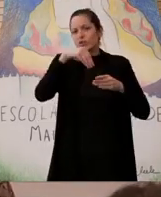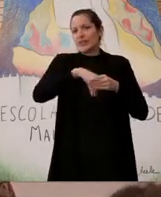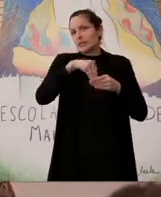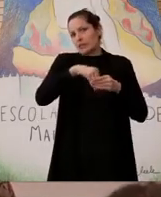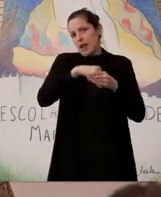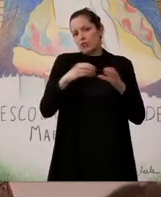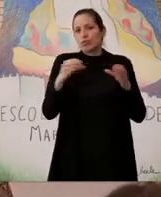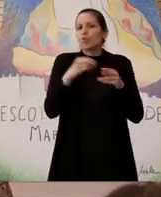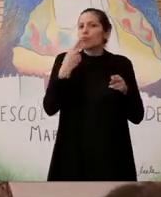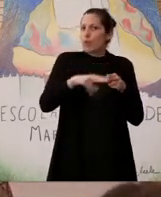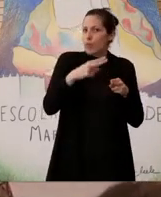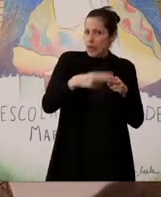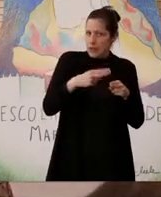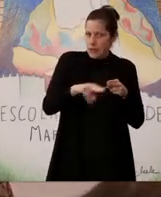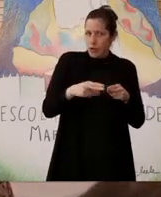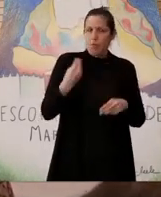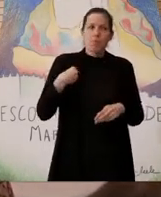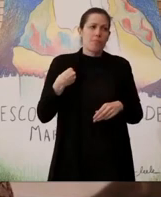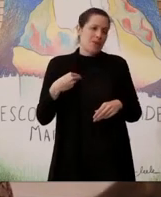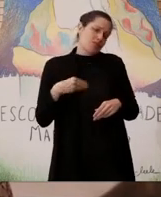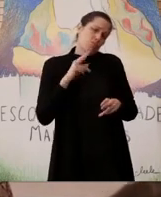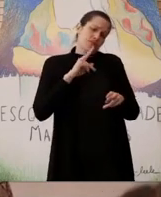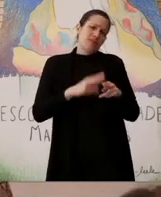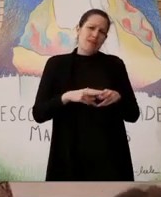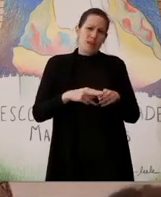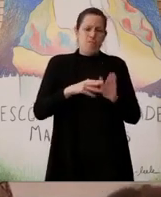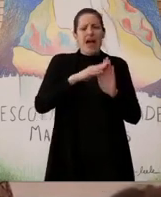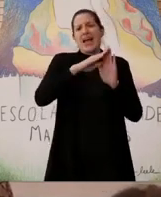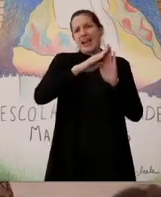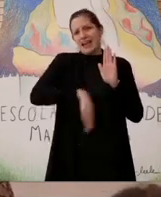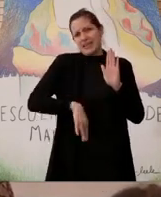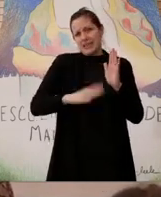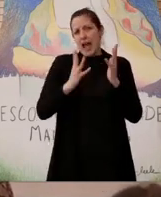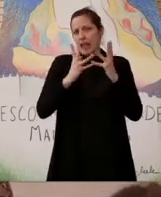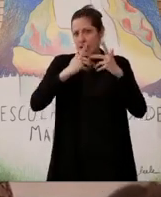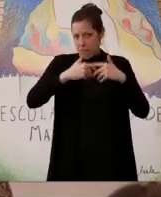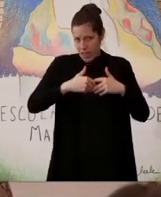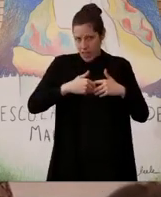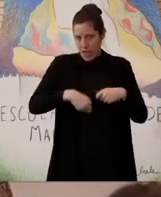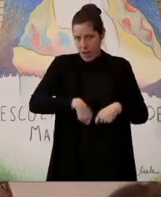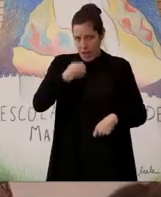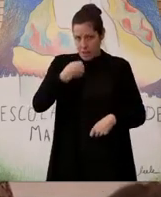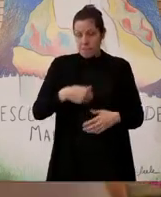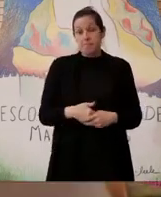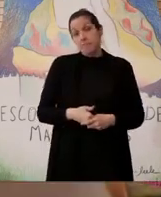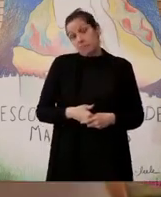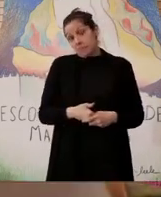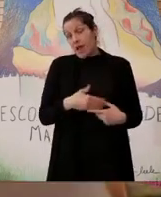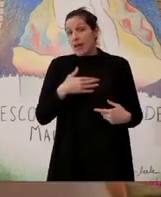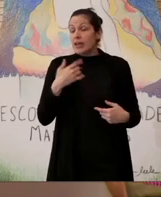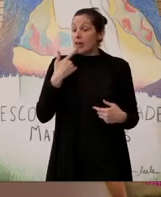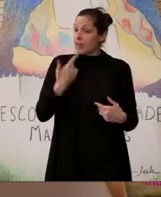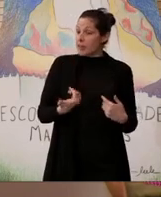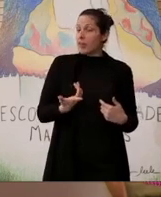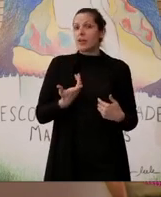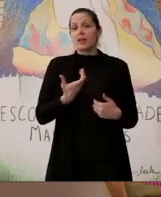configuran listas cremalleras Si queremos acabar rematar infra representación de asmuyeres no espacio local